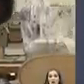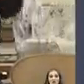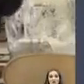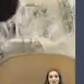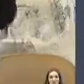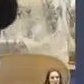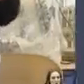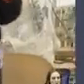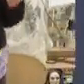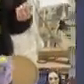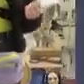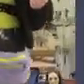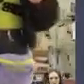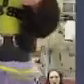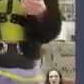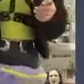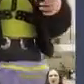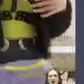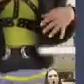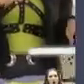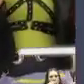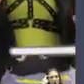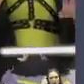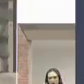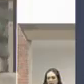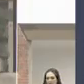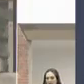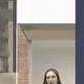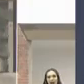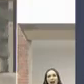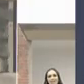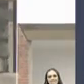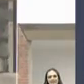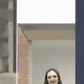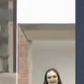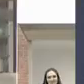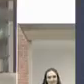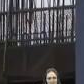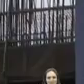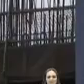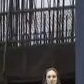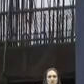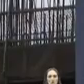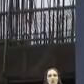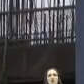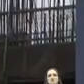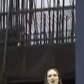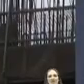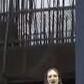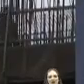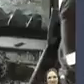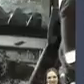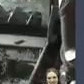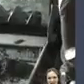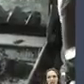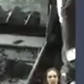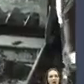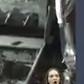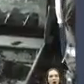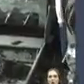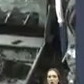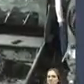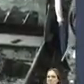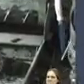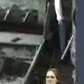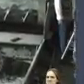salario mínimo, el gobierno, los empresarios y los trabajadores, comparten una cifra similar para el aumento en el próximo año. El primero